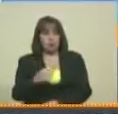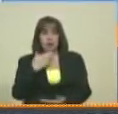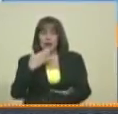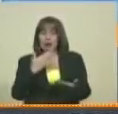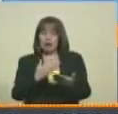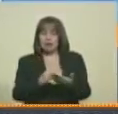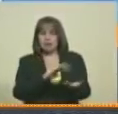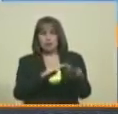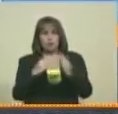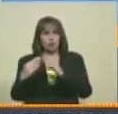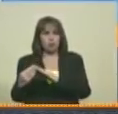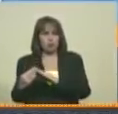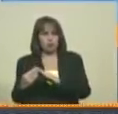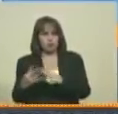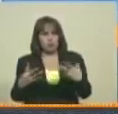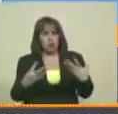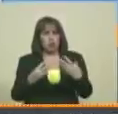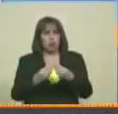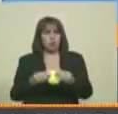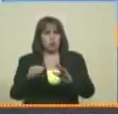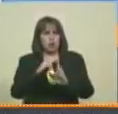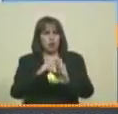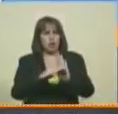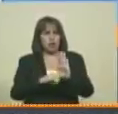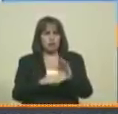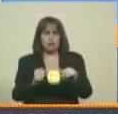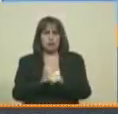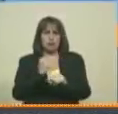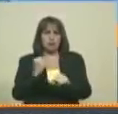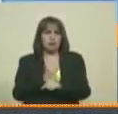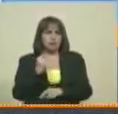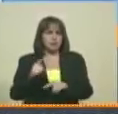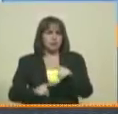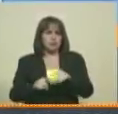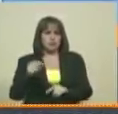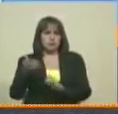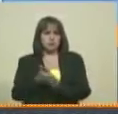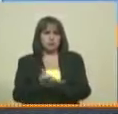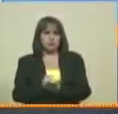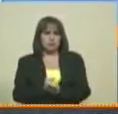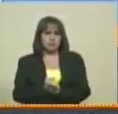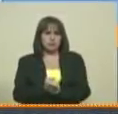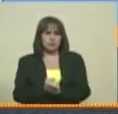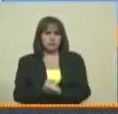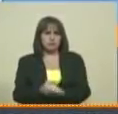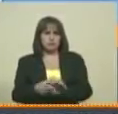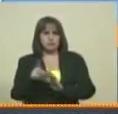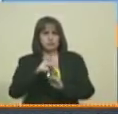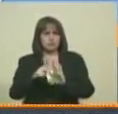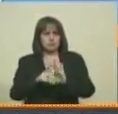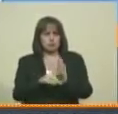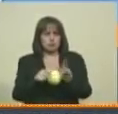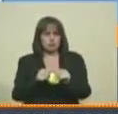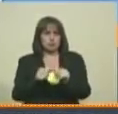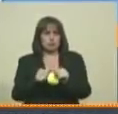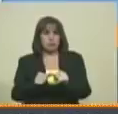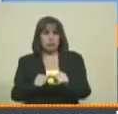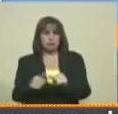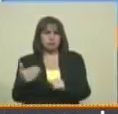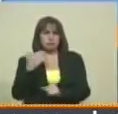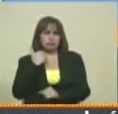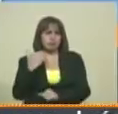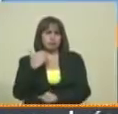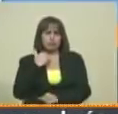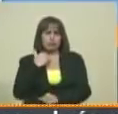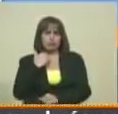comuna. Vamos con la agenda de trabajo. Vamos con el plan permanente y no le vamos a fallar al país.